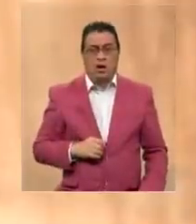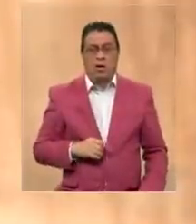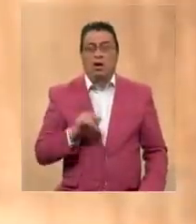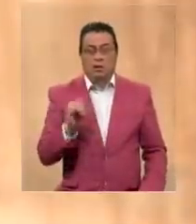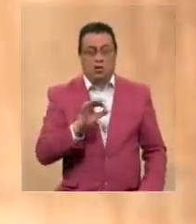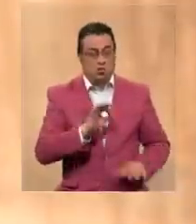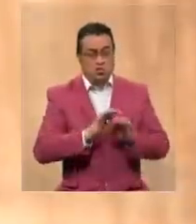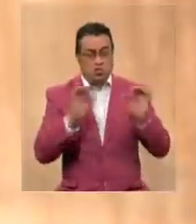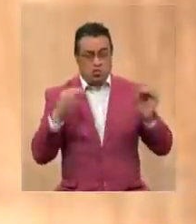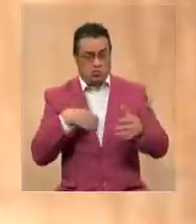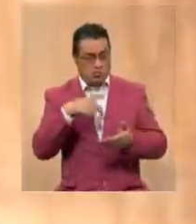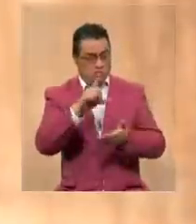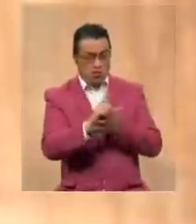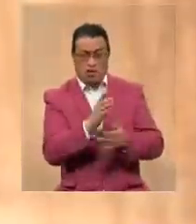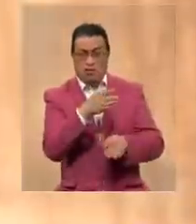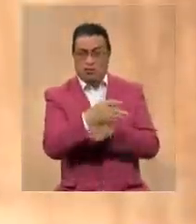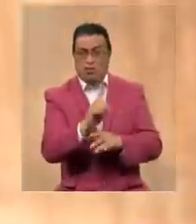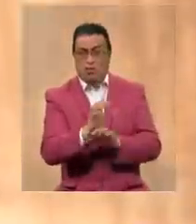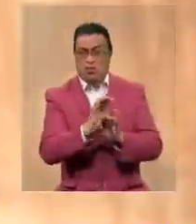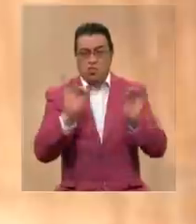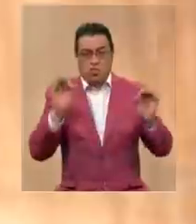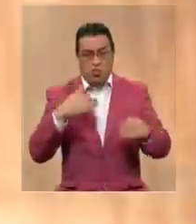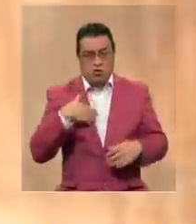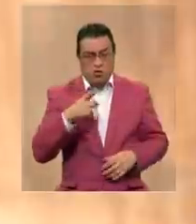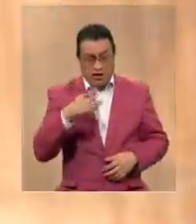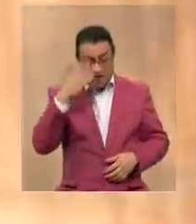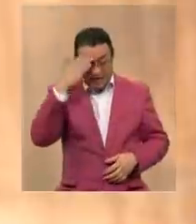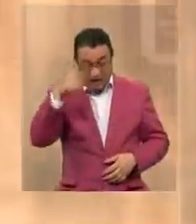y nunca tampoco estuve en el lugar esa tarde, ese día.